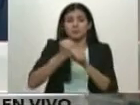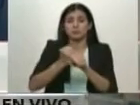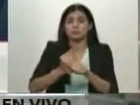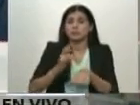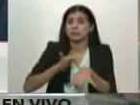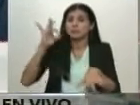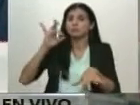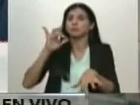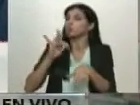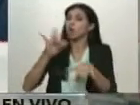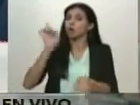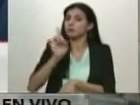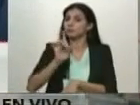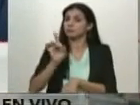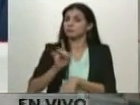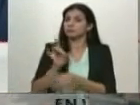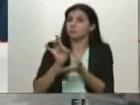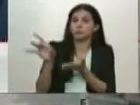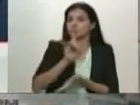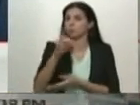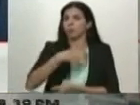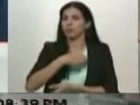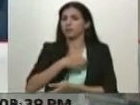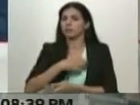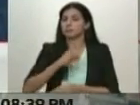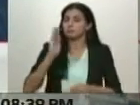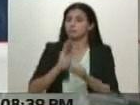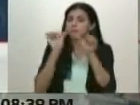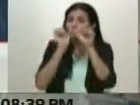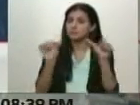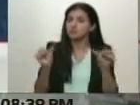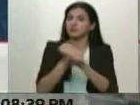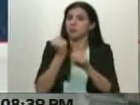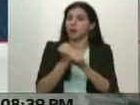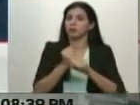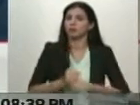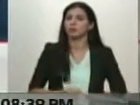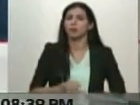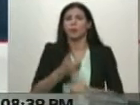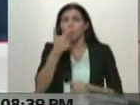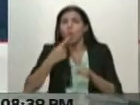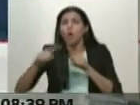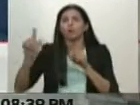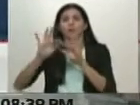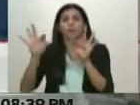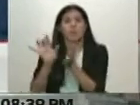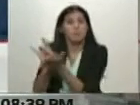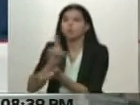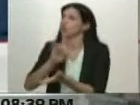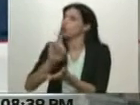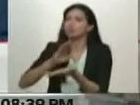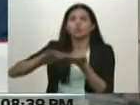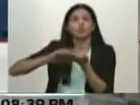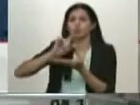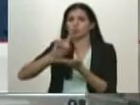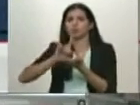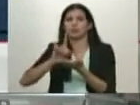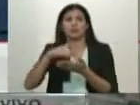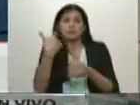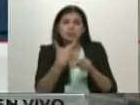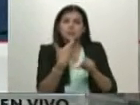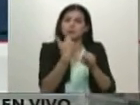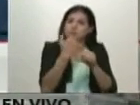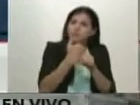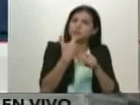sagrado y hay que cuidar la estabilidad y buscar nuevos métodos para bajar, Eulogio, en el trabajo con nuevos